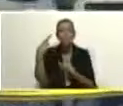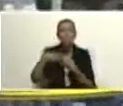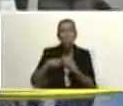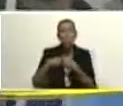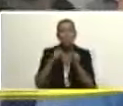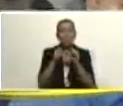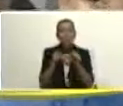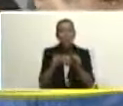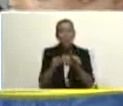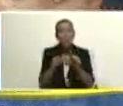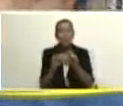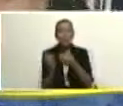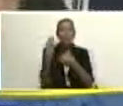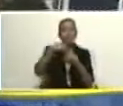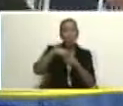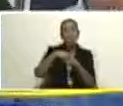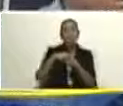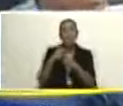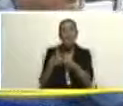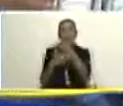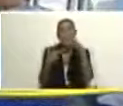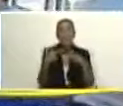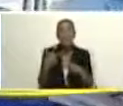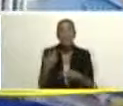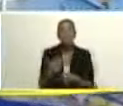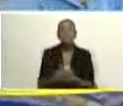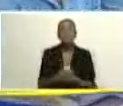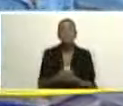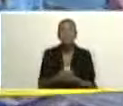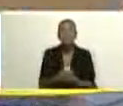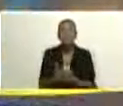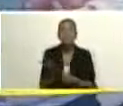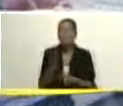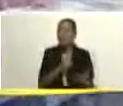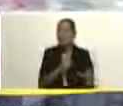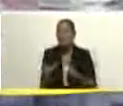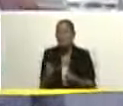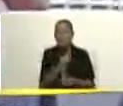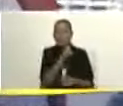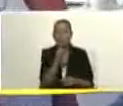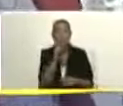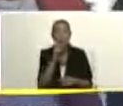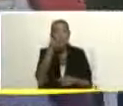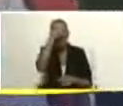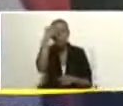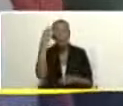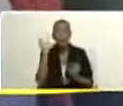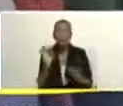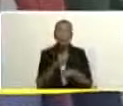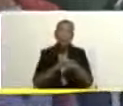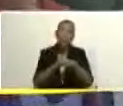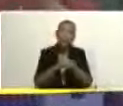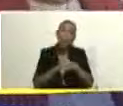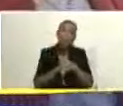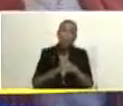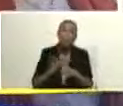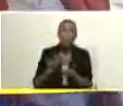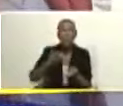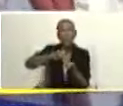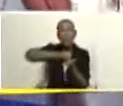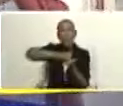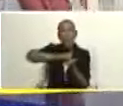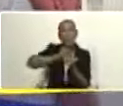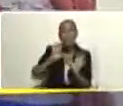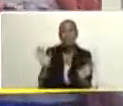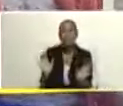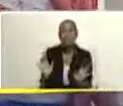sigan en esas tres redes sociales. ¿Y en el canal de WhatsApp? Claro, se me olvidó hablarles en mi canal de WhatsApp. Aquí estamos